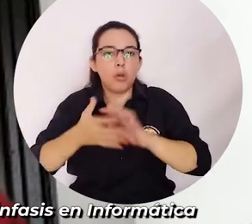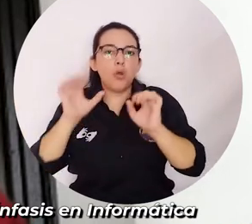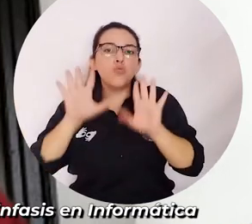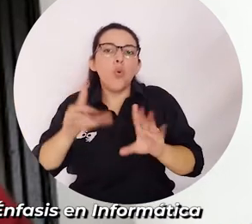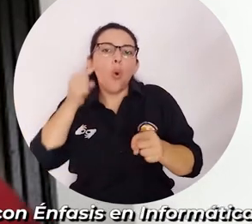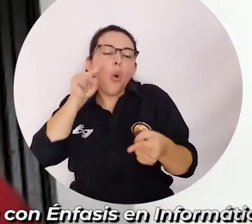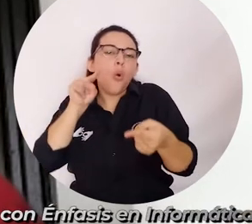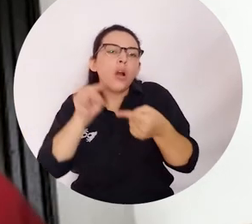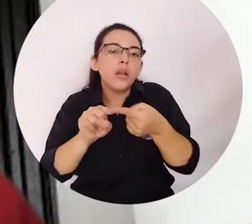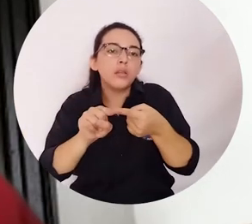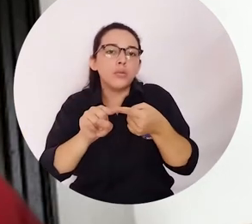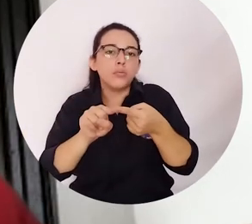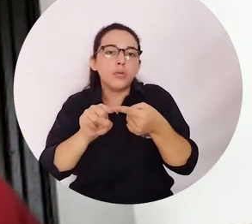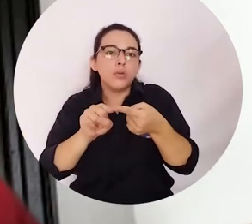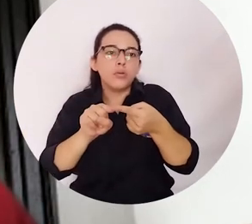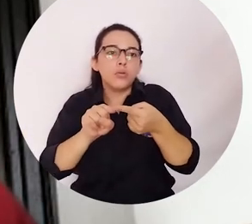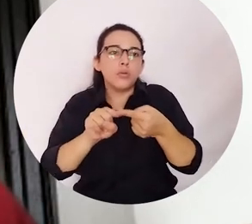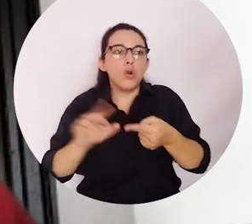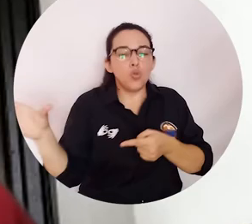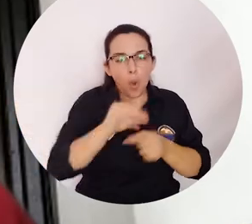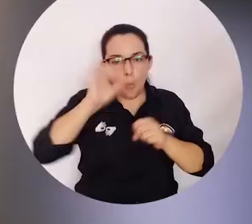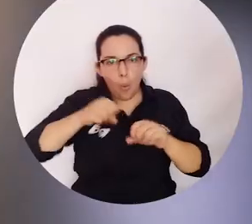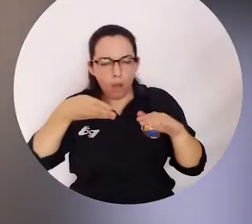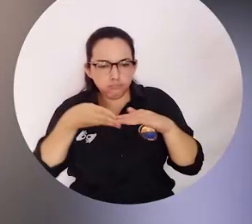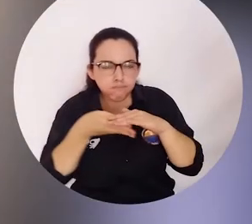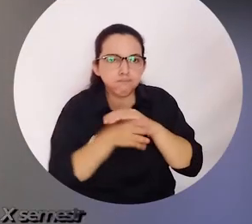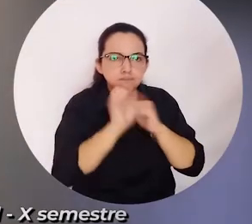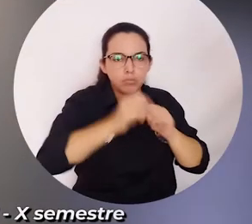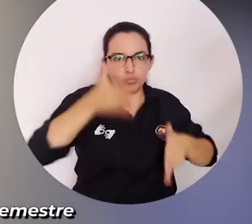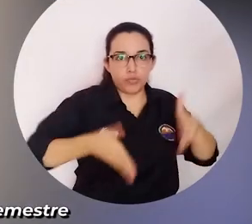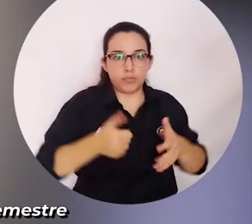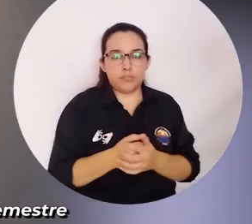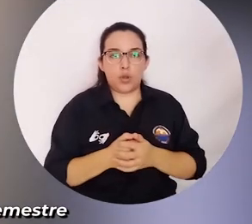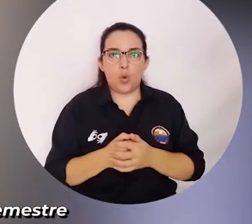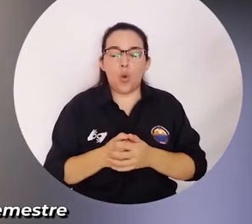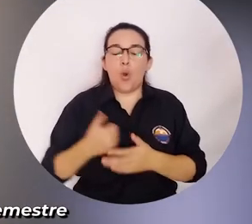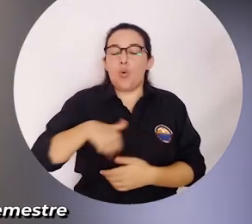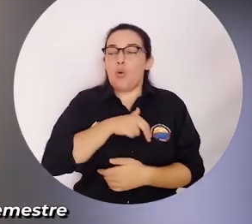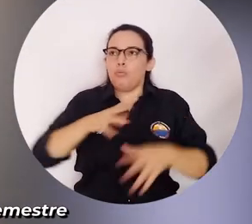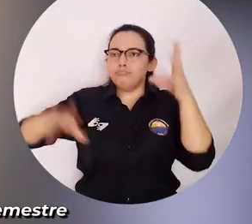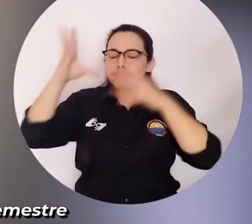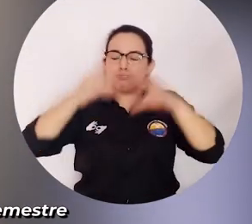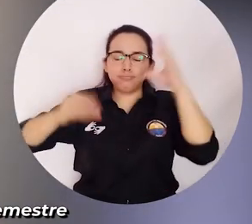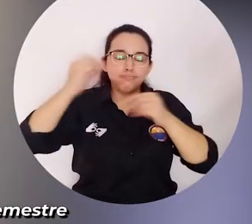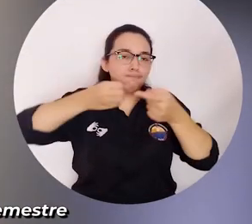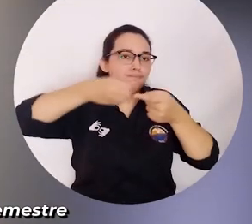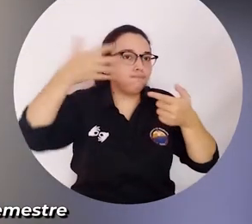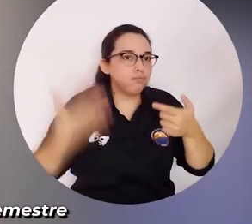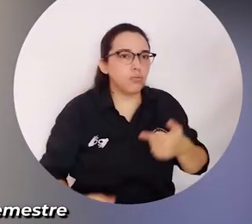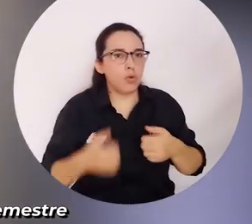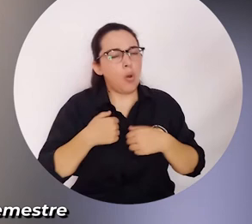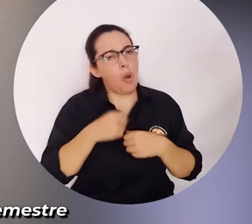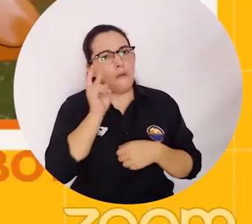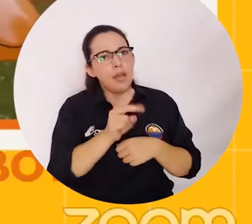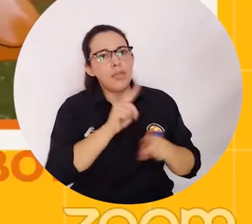de que todos podamos acceder a él. Nos llevamos muchos aprendizajes. Otra manera de ver la